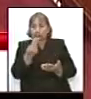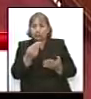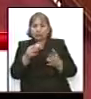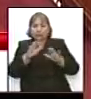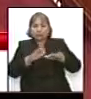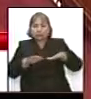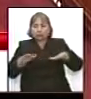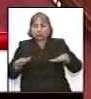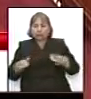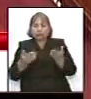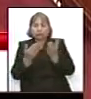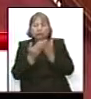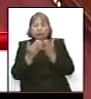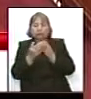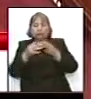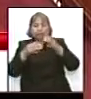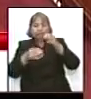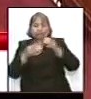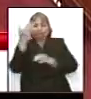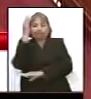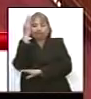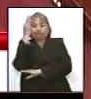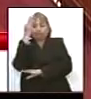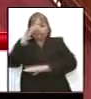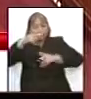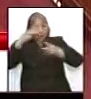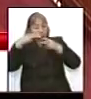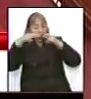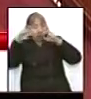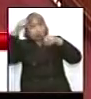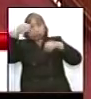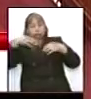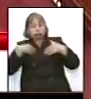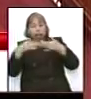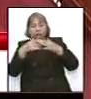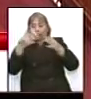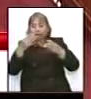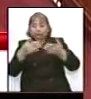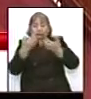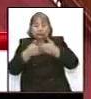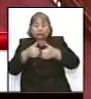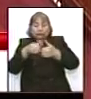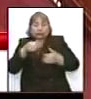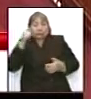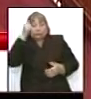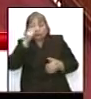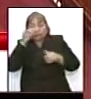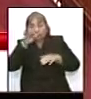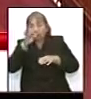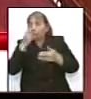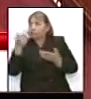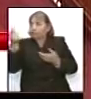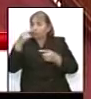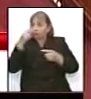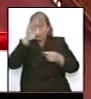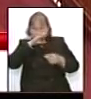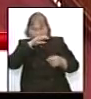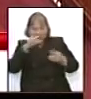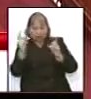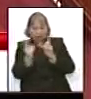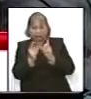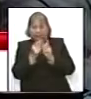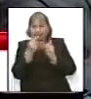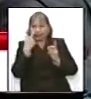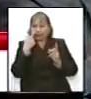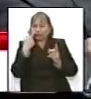niño que estaba estudiando en la vereda debajo de un poste, porque tenía luz. Un empresario árabe se acerca, lo busca, se encuentra con